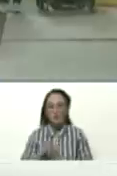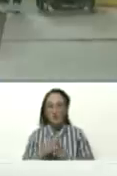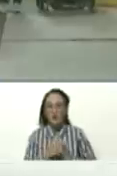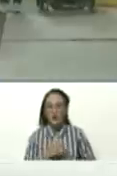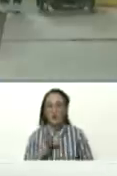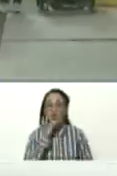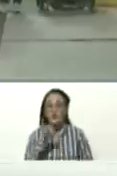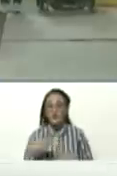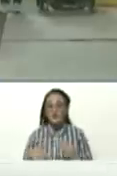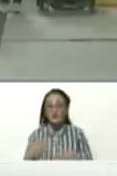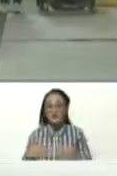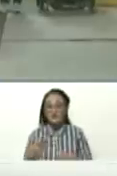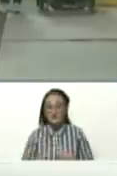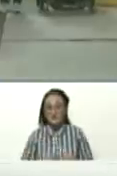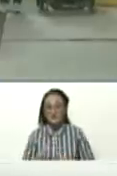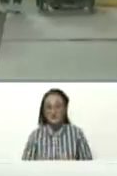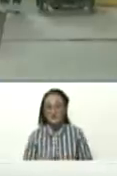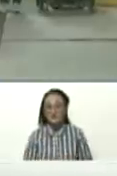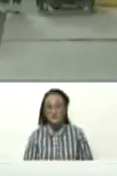todavía por realizar,